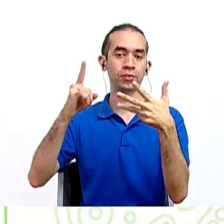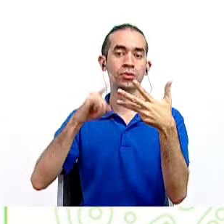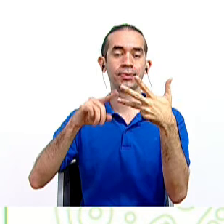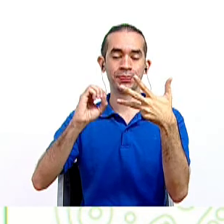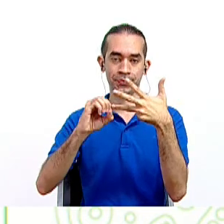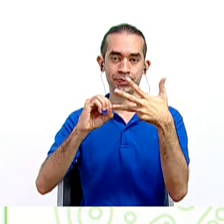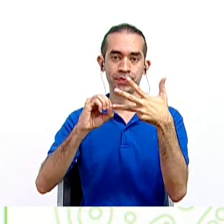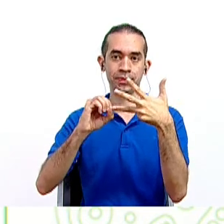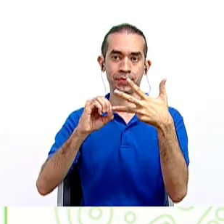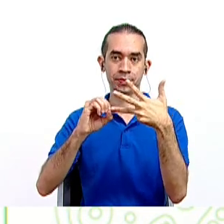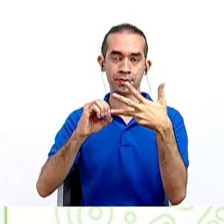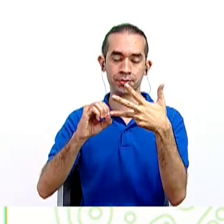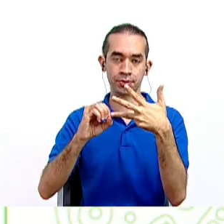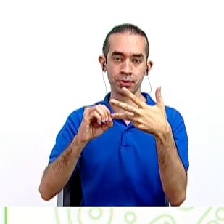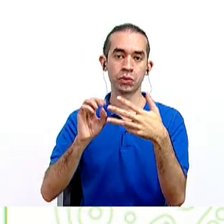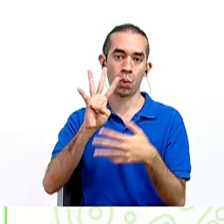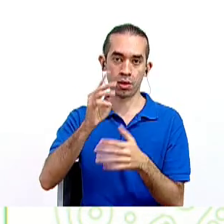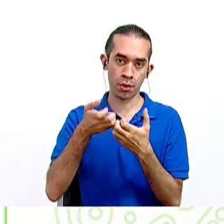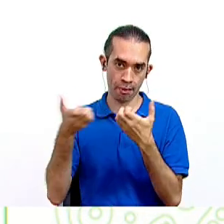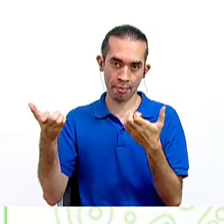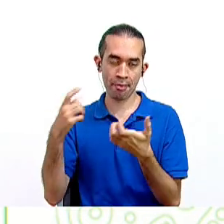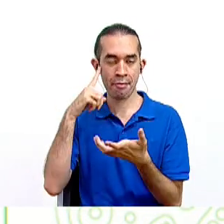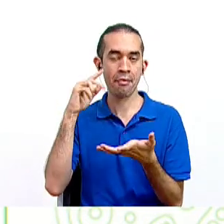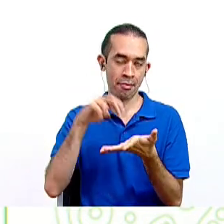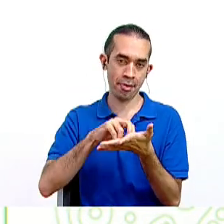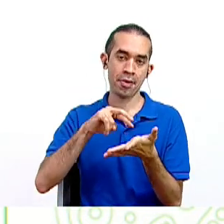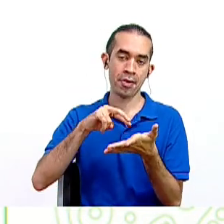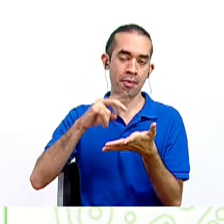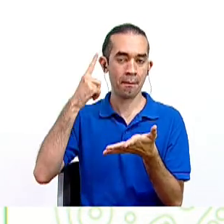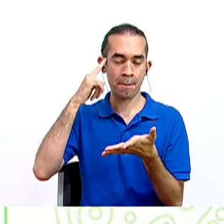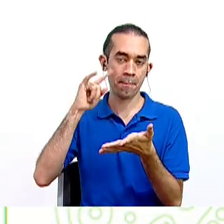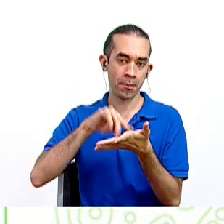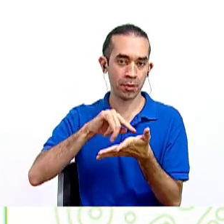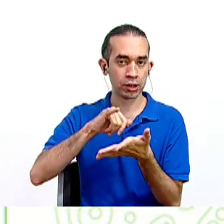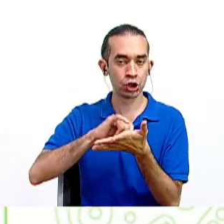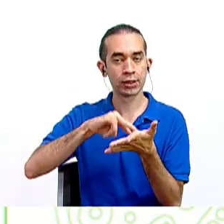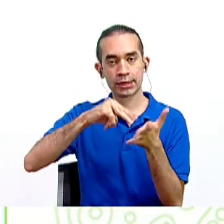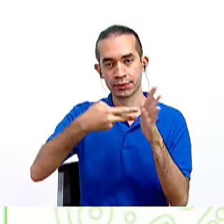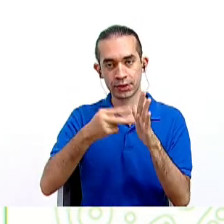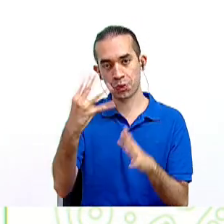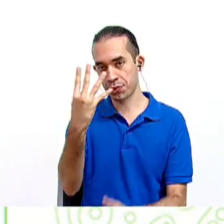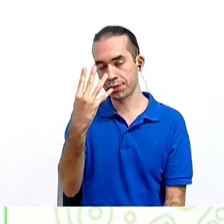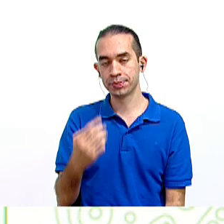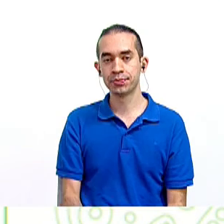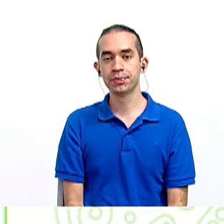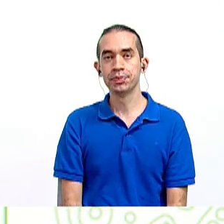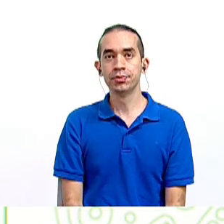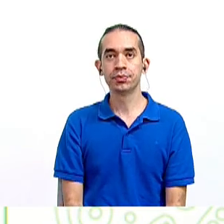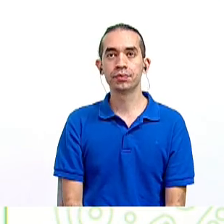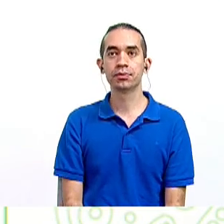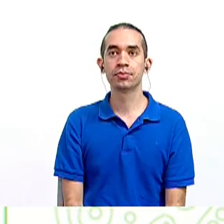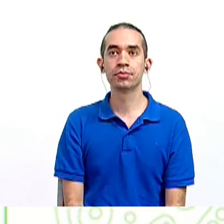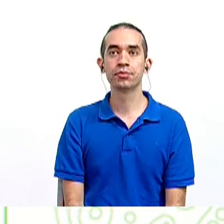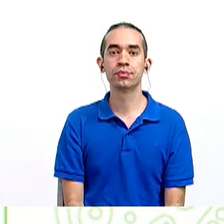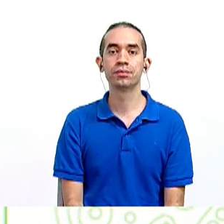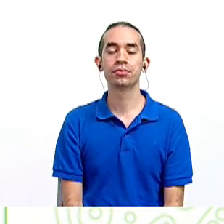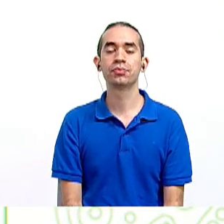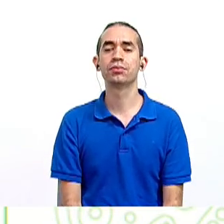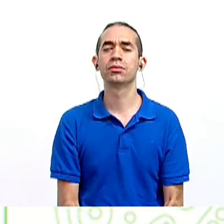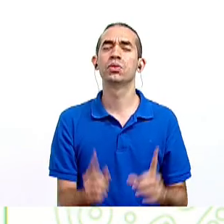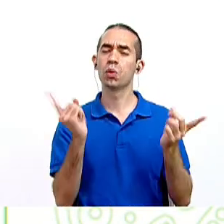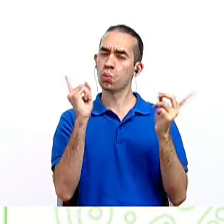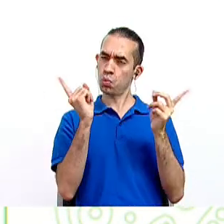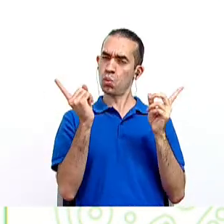y oxígeno. Son 4 elementos, por lo tanto es cuaternario. Ahora, vamos a ver de estas